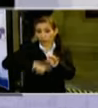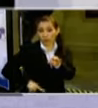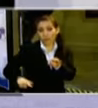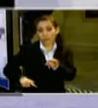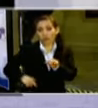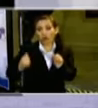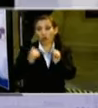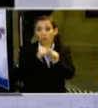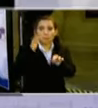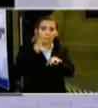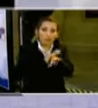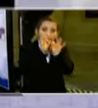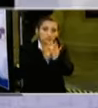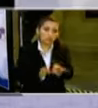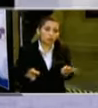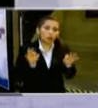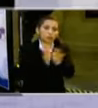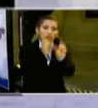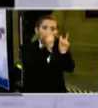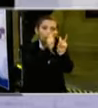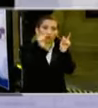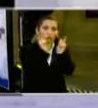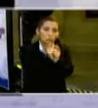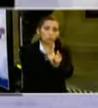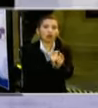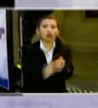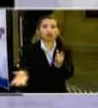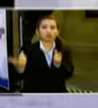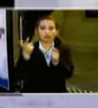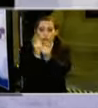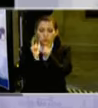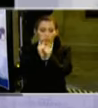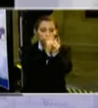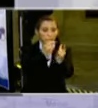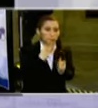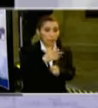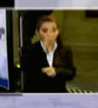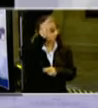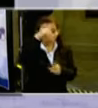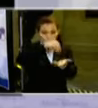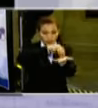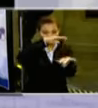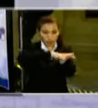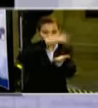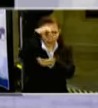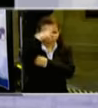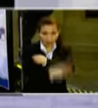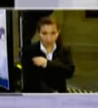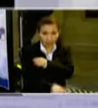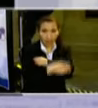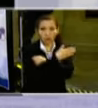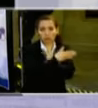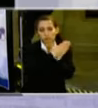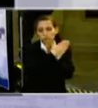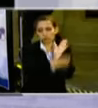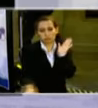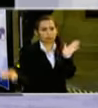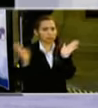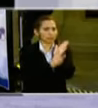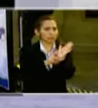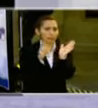los principales partidos de oposición, el Pacto por México, que ha sido ampliamente